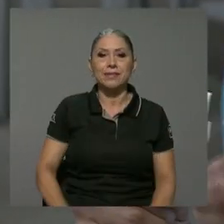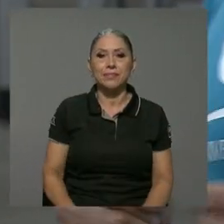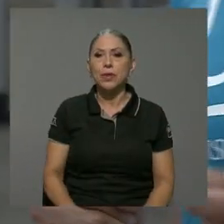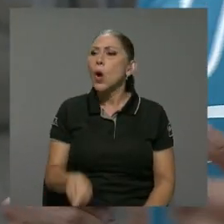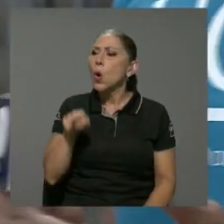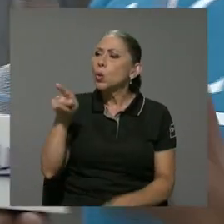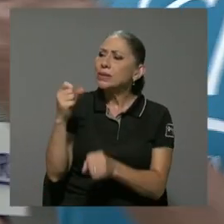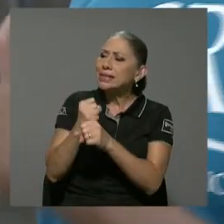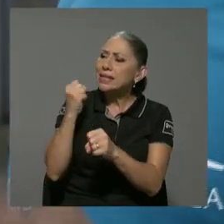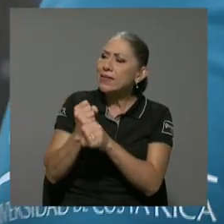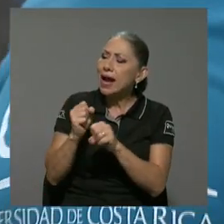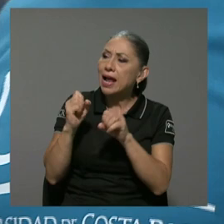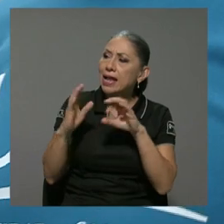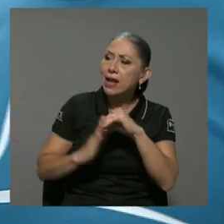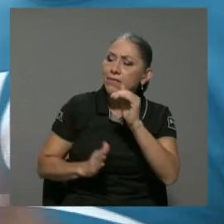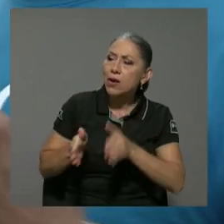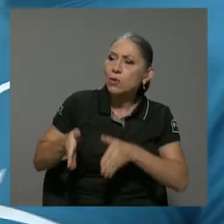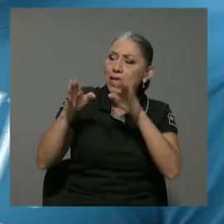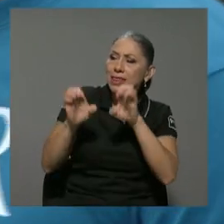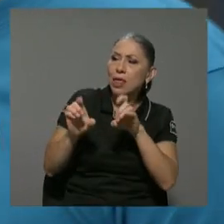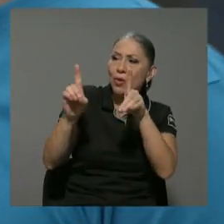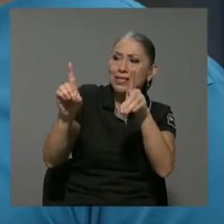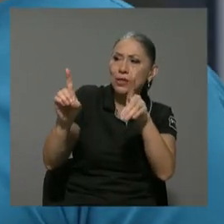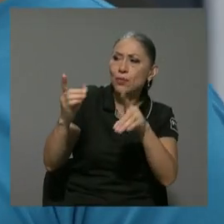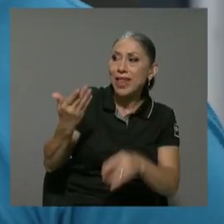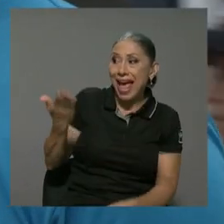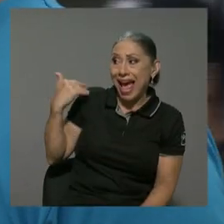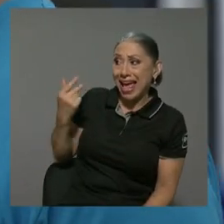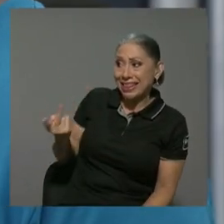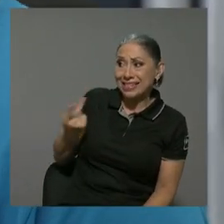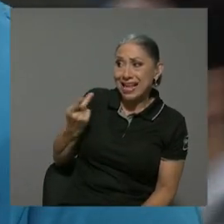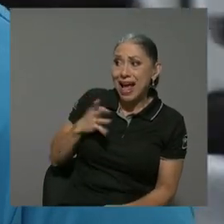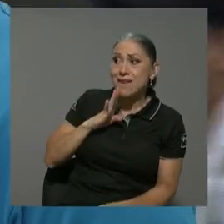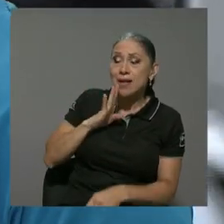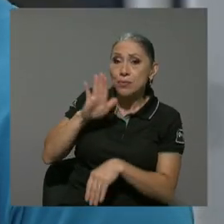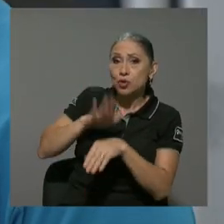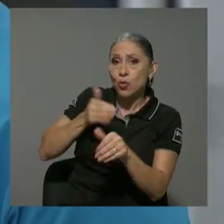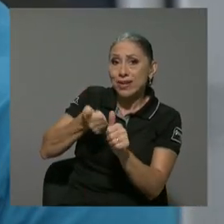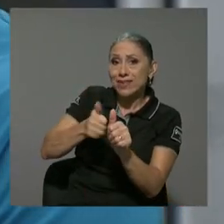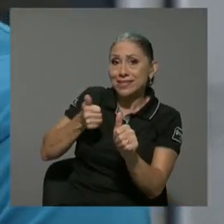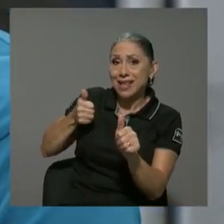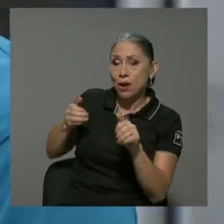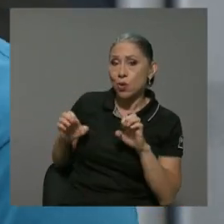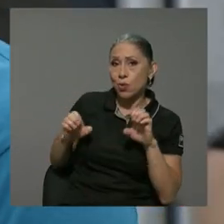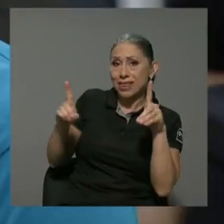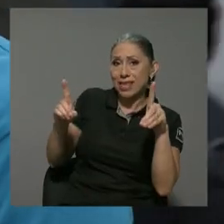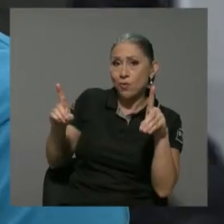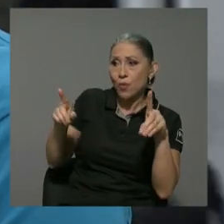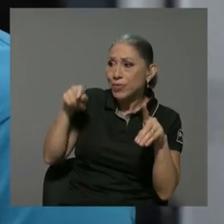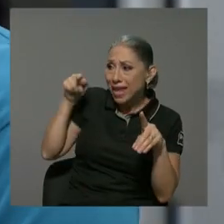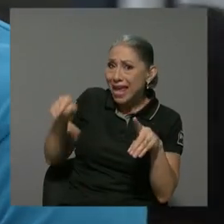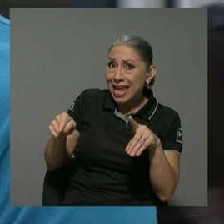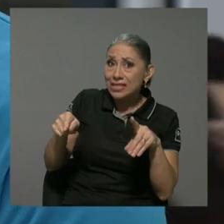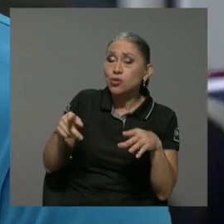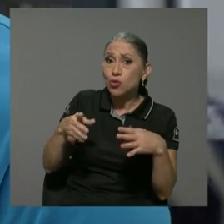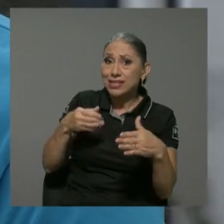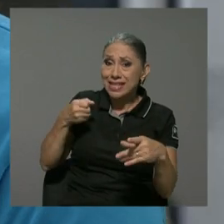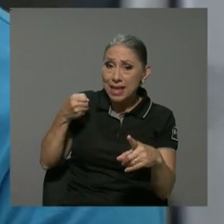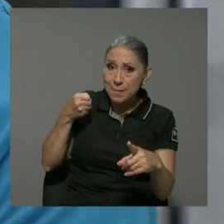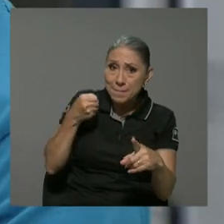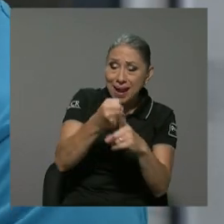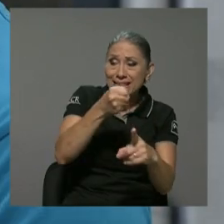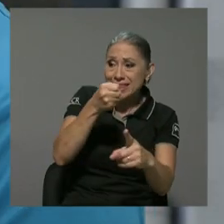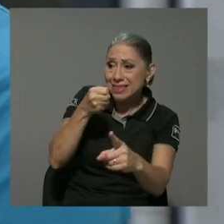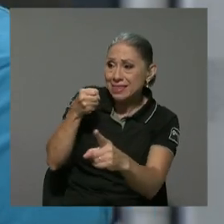en la Facultad de Educación y ahora fuera de cámara conversábamos un poquito del rezago educativo, ¿está impactando esto en las aulas de la